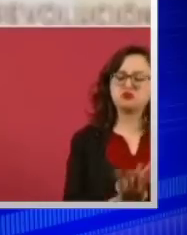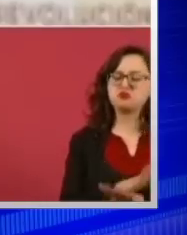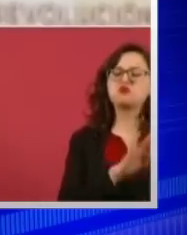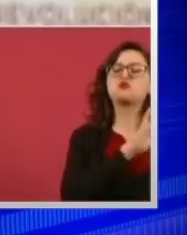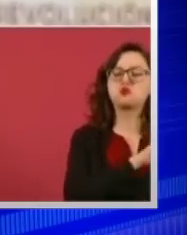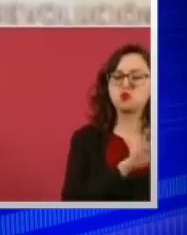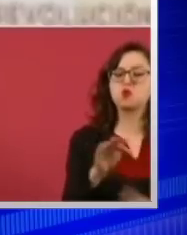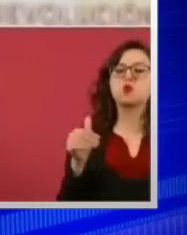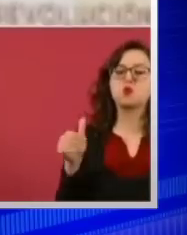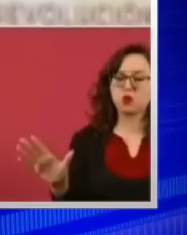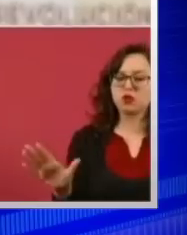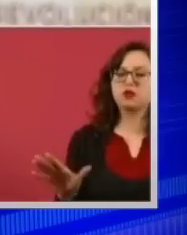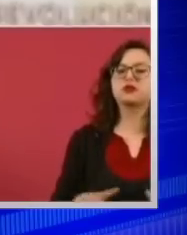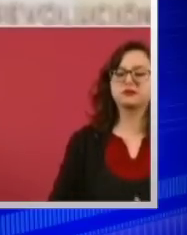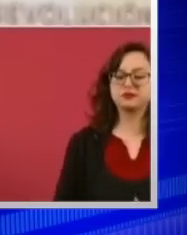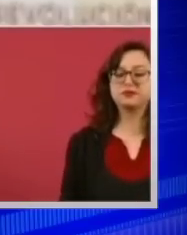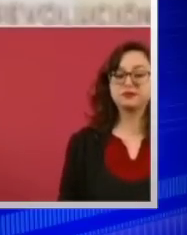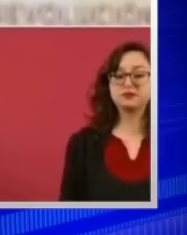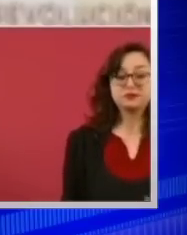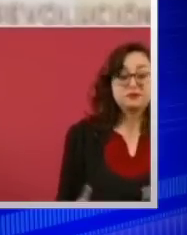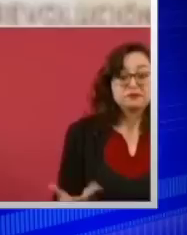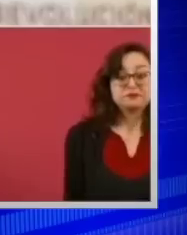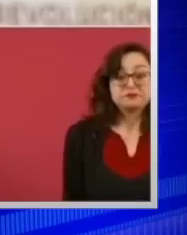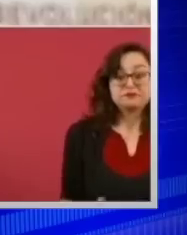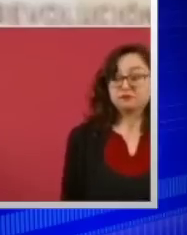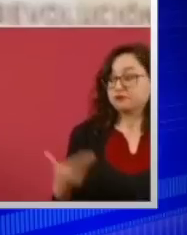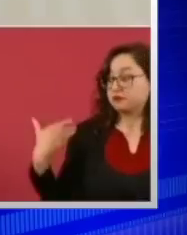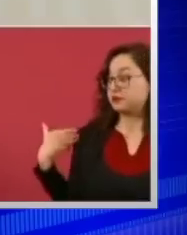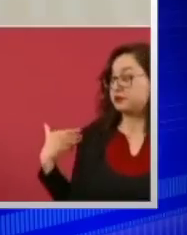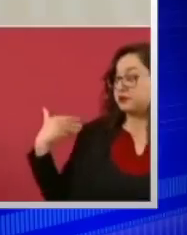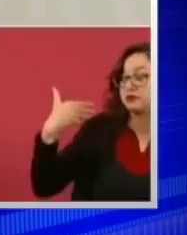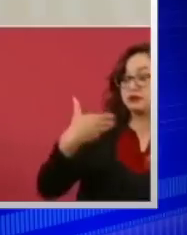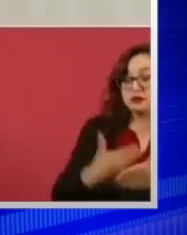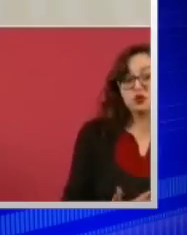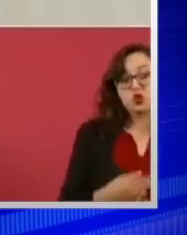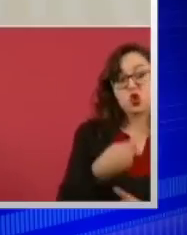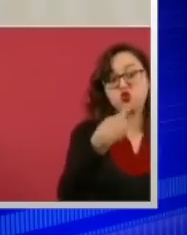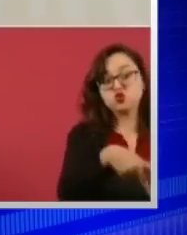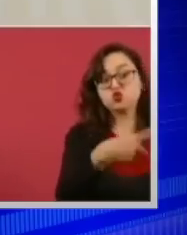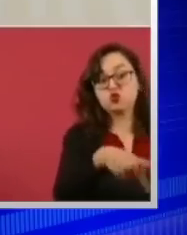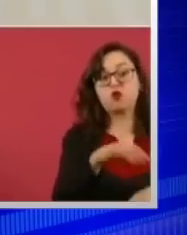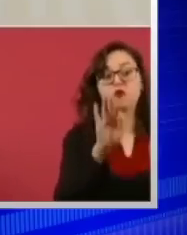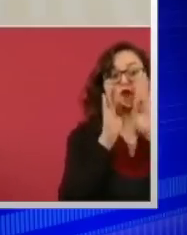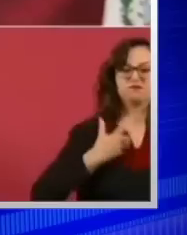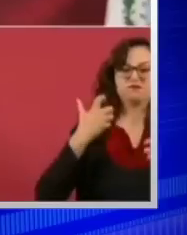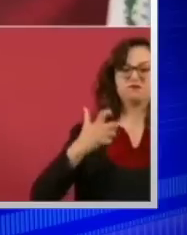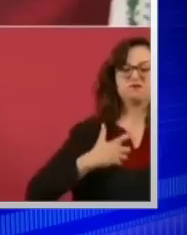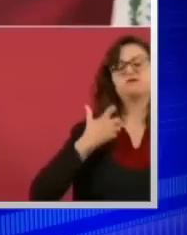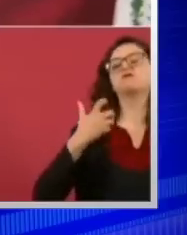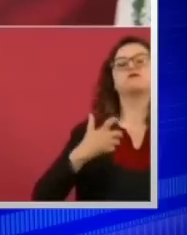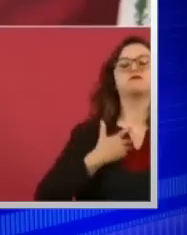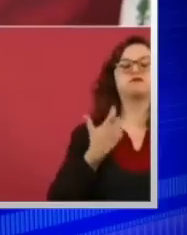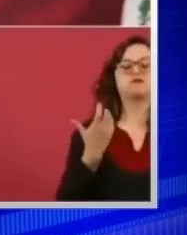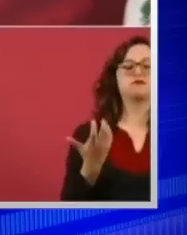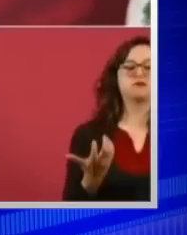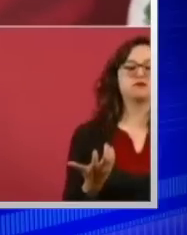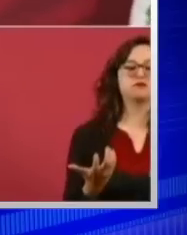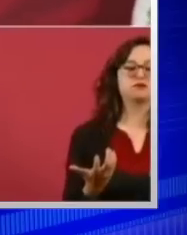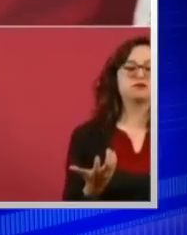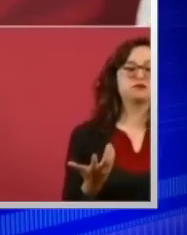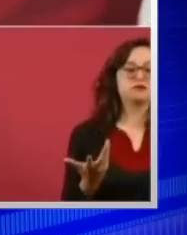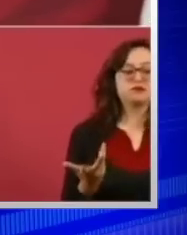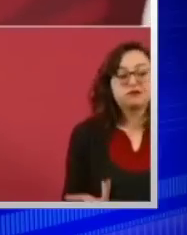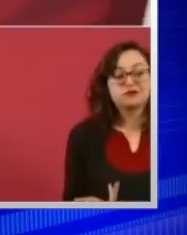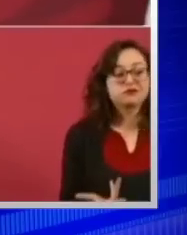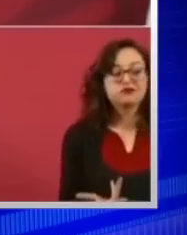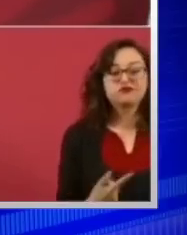porque la estrategia que han aplicado no les ha dado el resultado tienen que